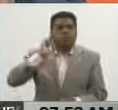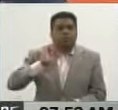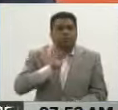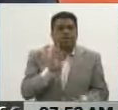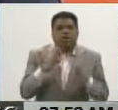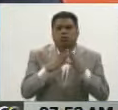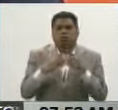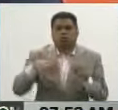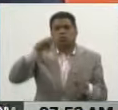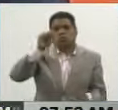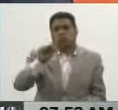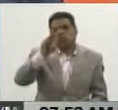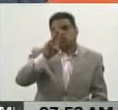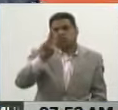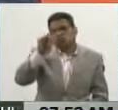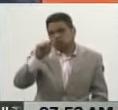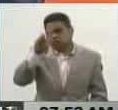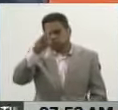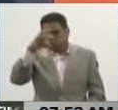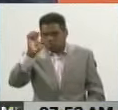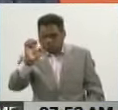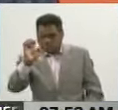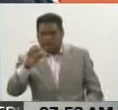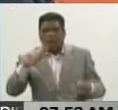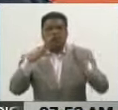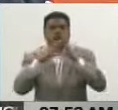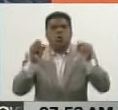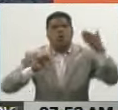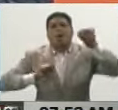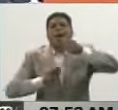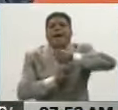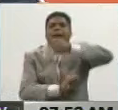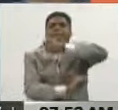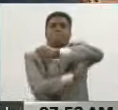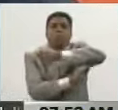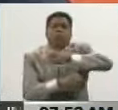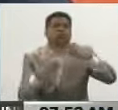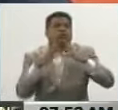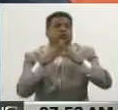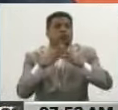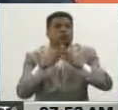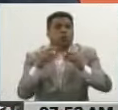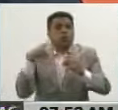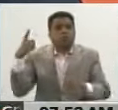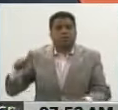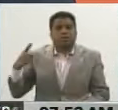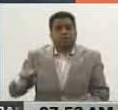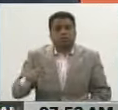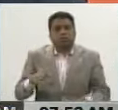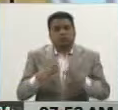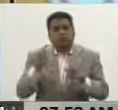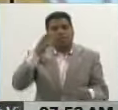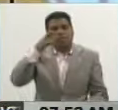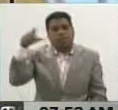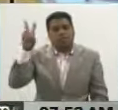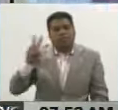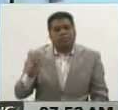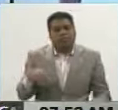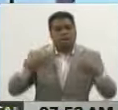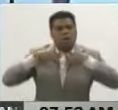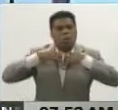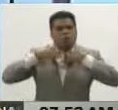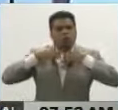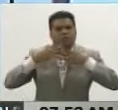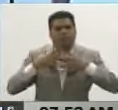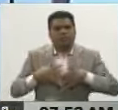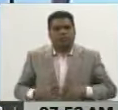toda la institucionalidad para apoyar el ejercicio de los derechos de todo el pueblo de Venezuela. Y los uniformes, tenemos